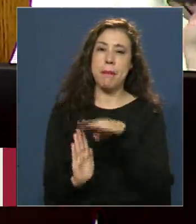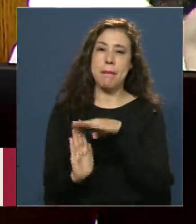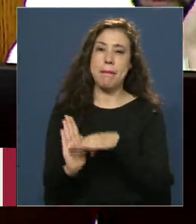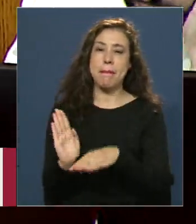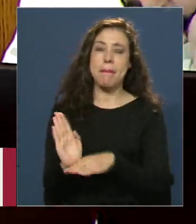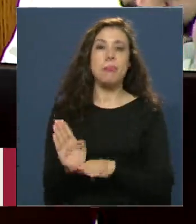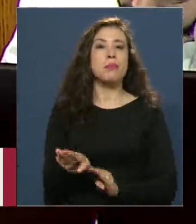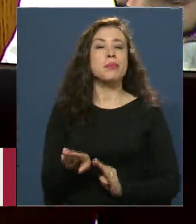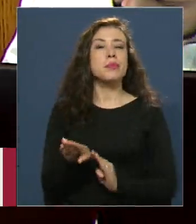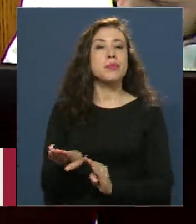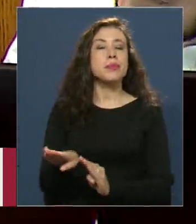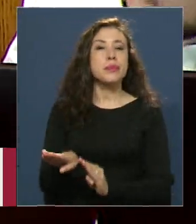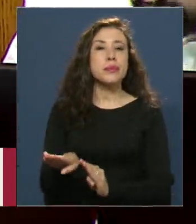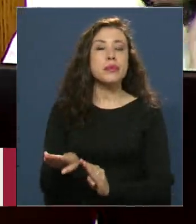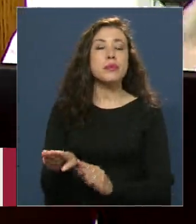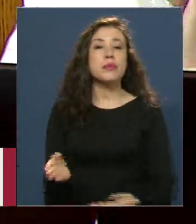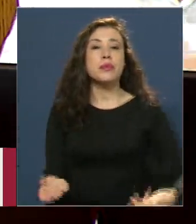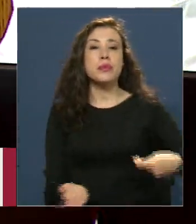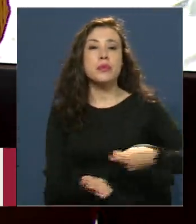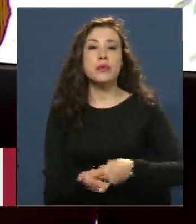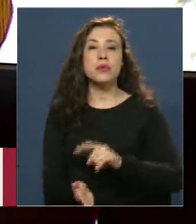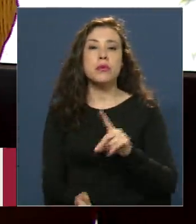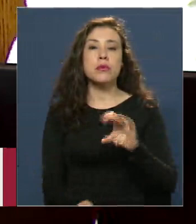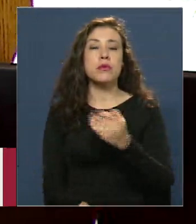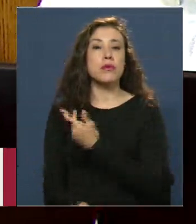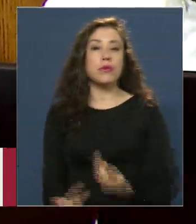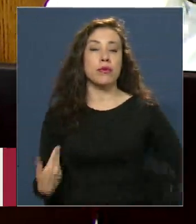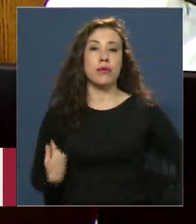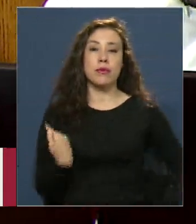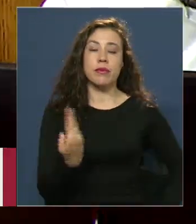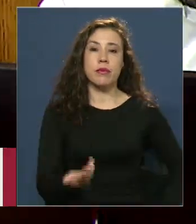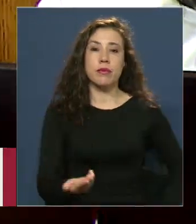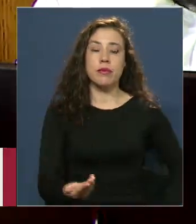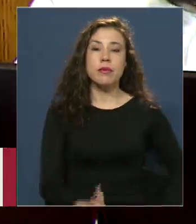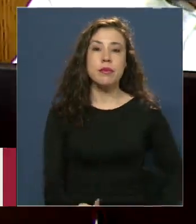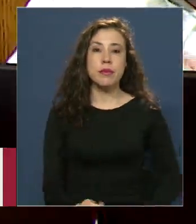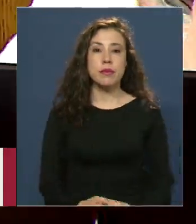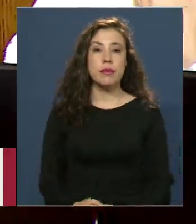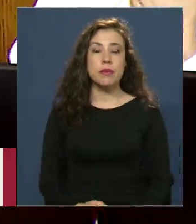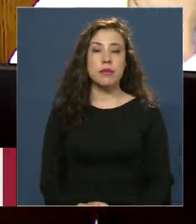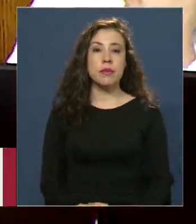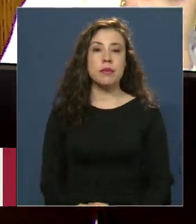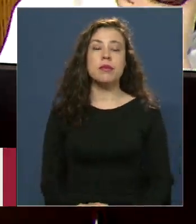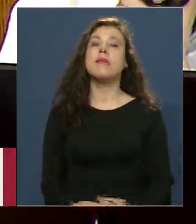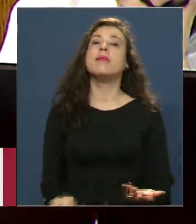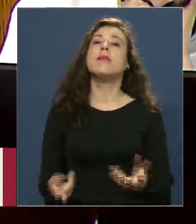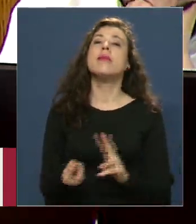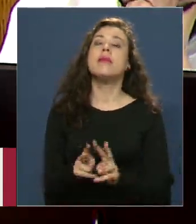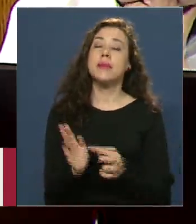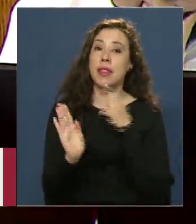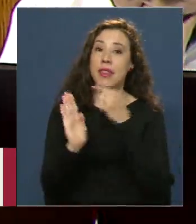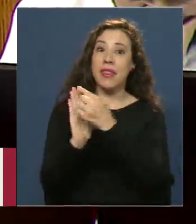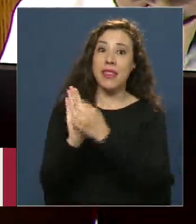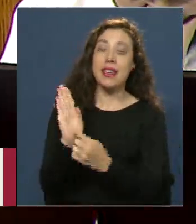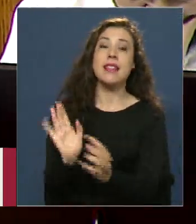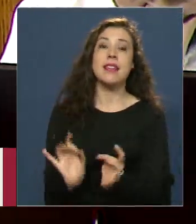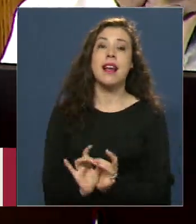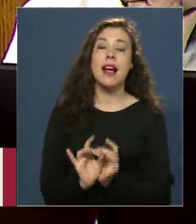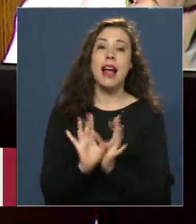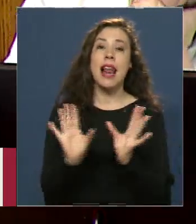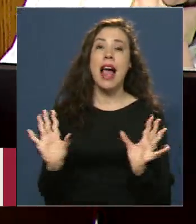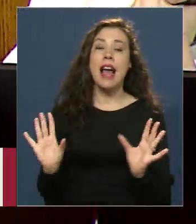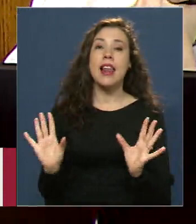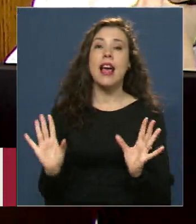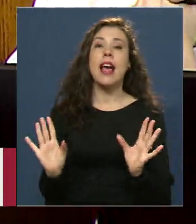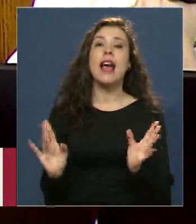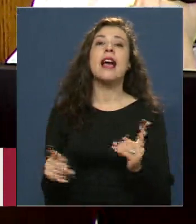de apoyo y de subsidios sociales. Fíjense ustedes que se establece explícitamente que serán